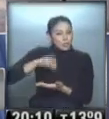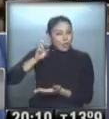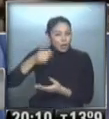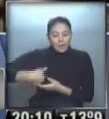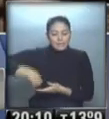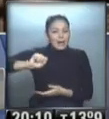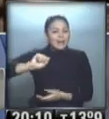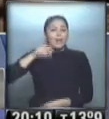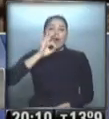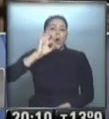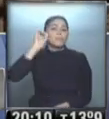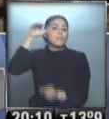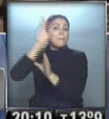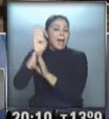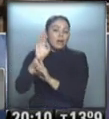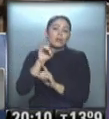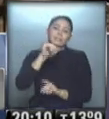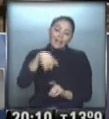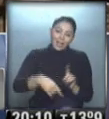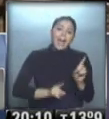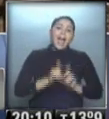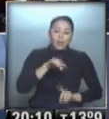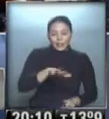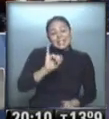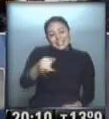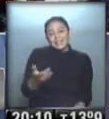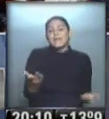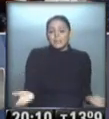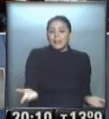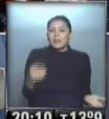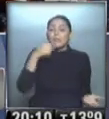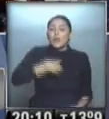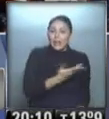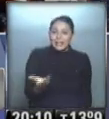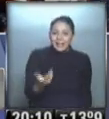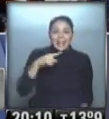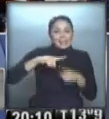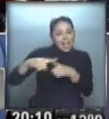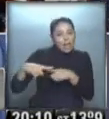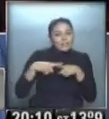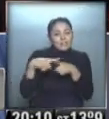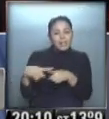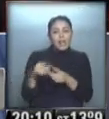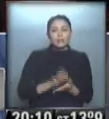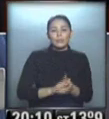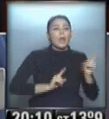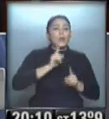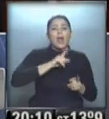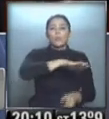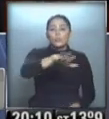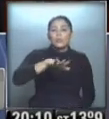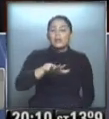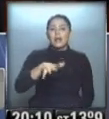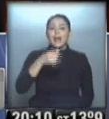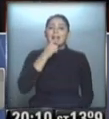vaya a parar a la cuenta personal. En algunos casos también. Pero por lo general esto implica una negociación respecto a algún estado,